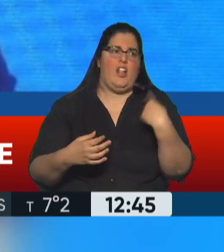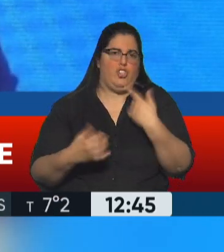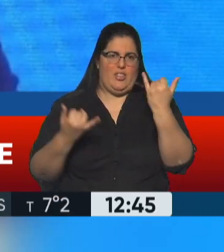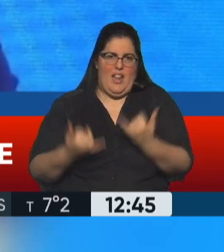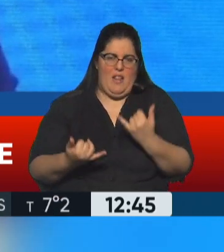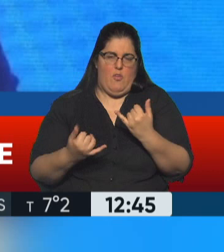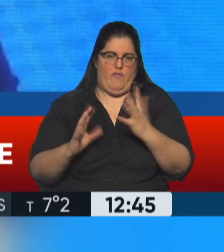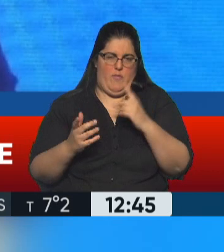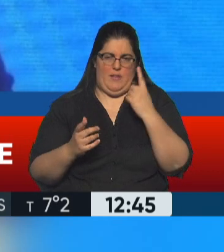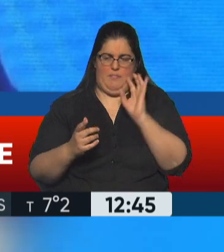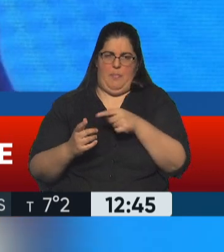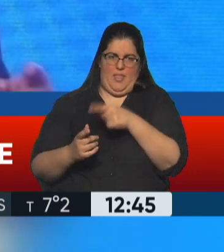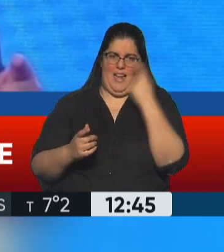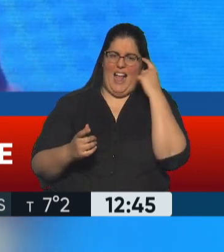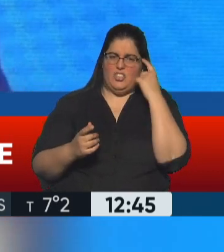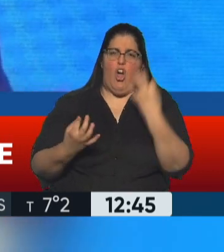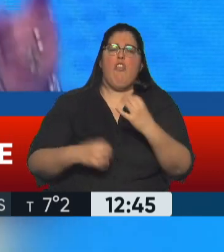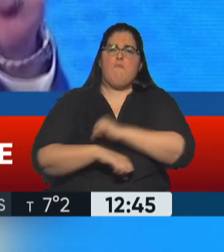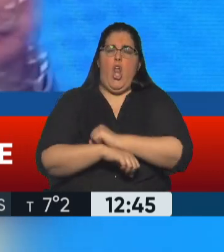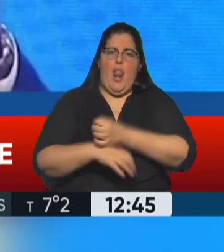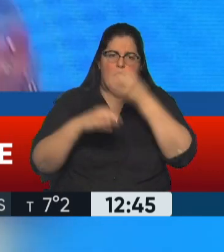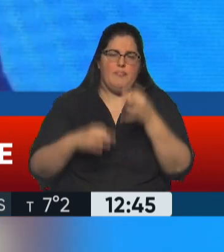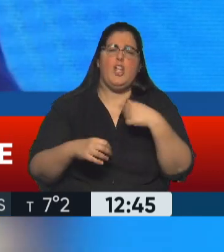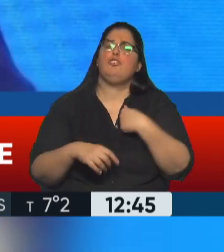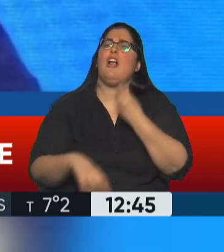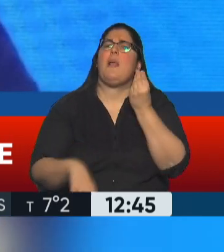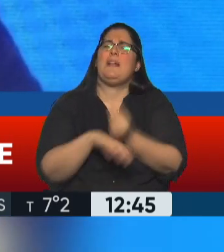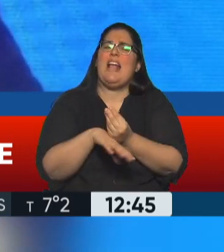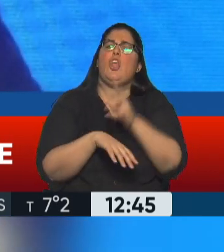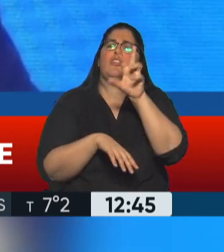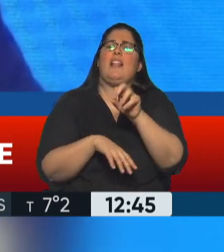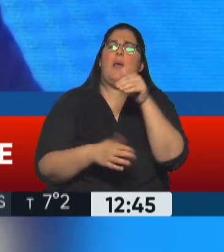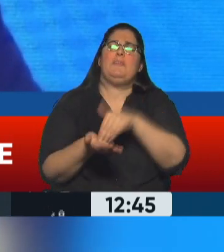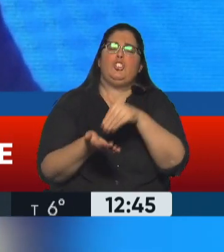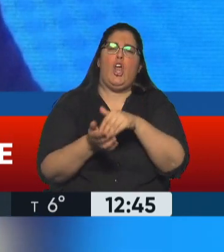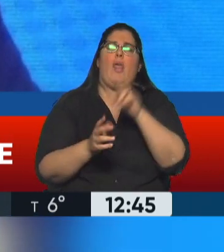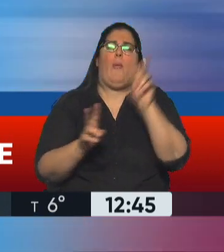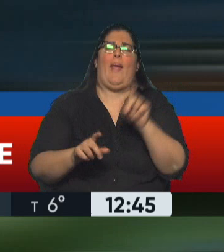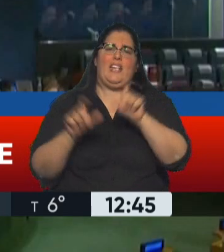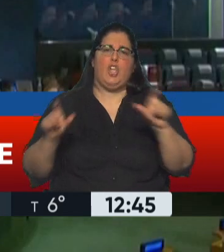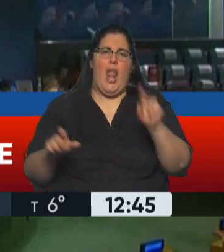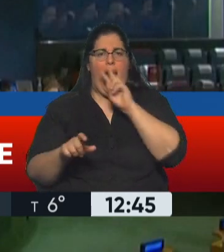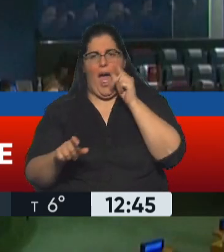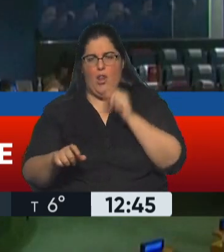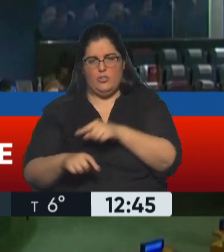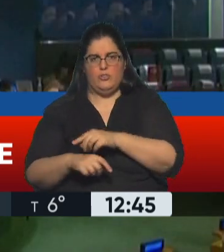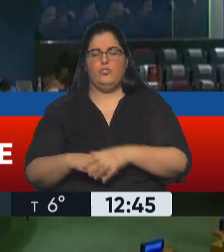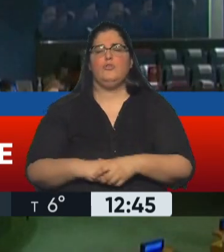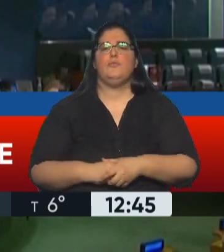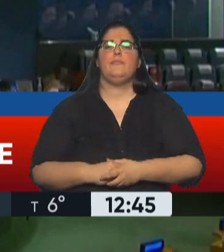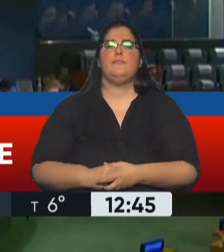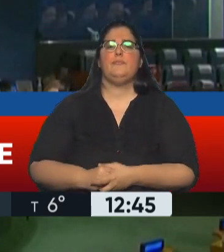asiste, y lo decimos a nombre de 30 millones de venezolanos y venezolanas.